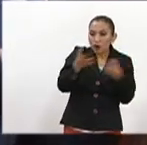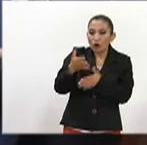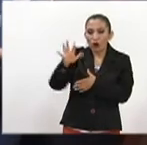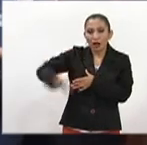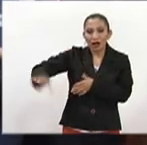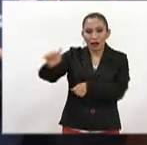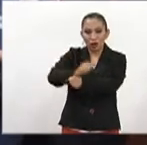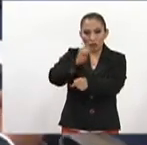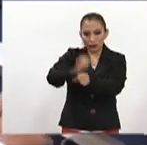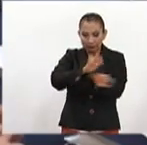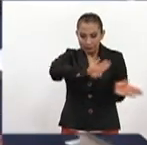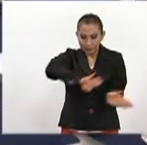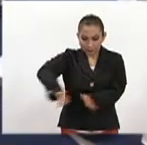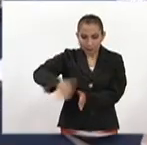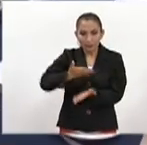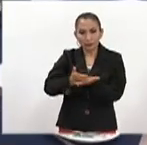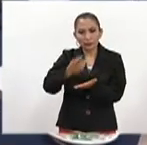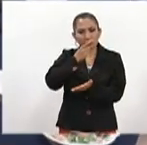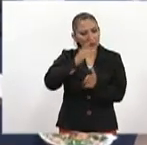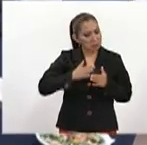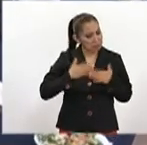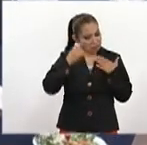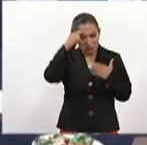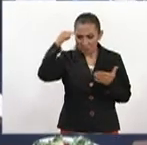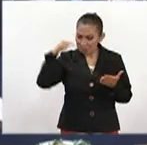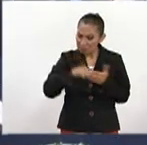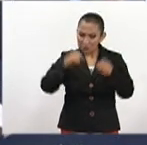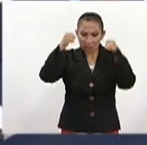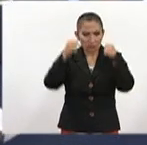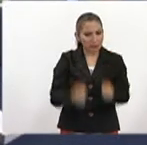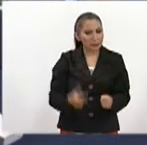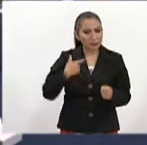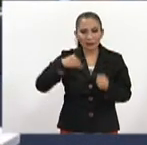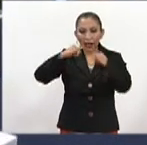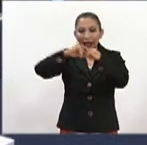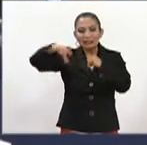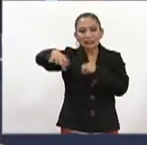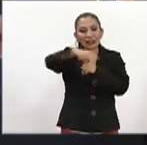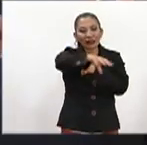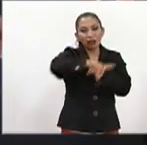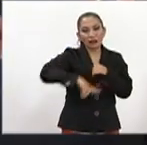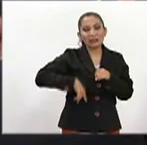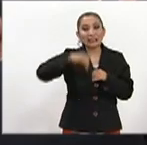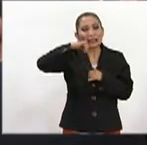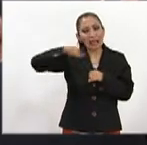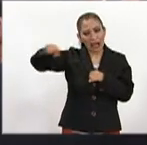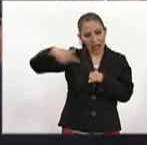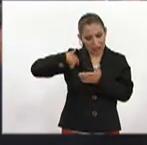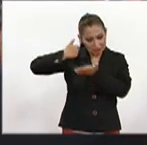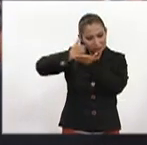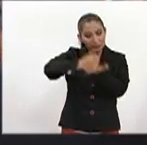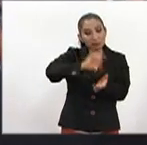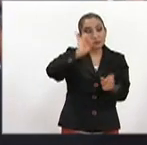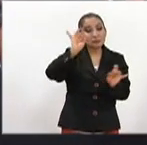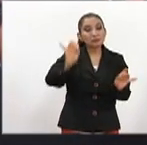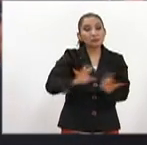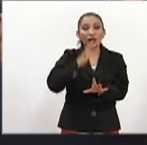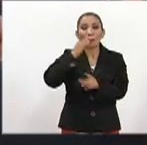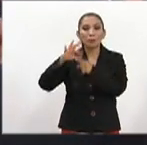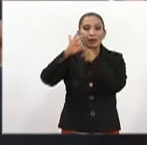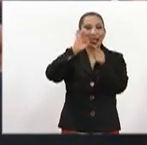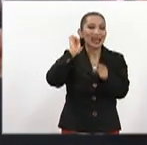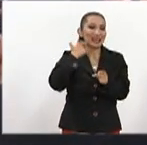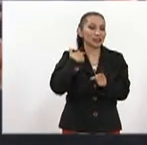sector automotriz. Por otra parte, expresó su confianza plena en las instituciones italianas ante la posible extradición